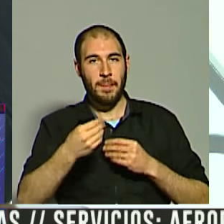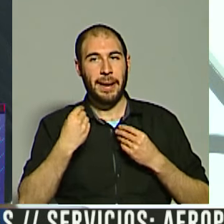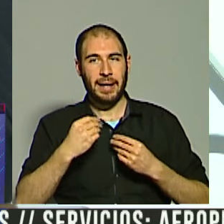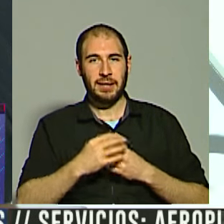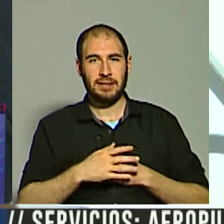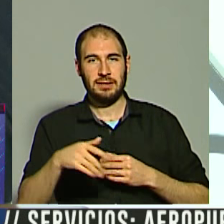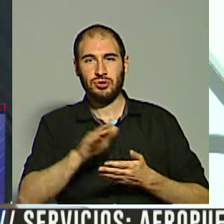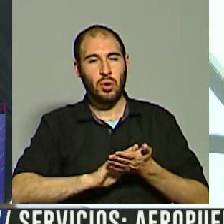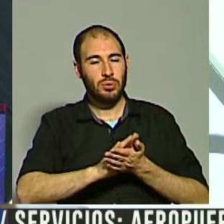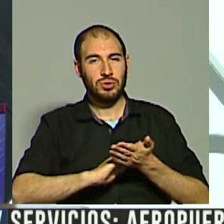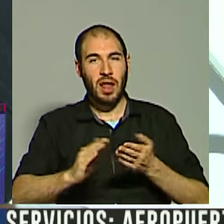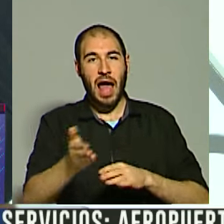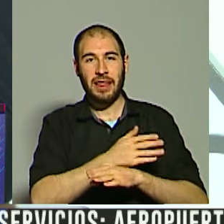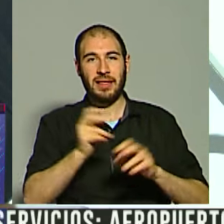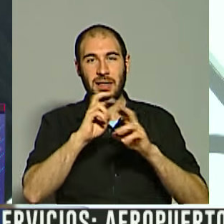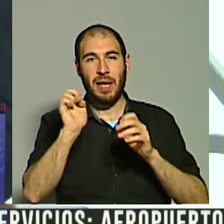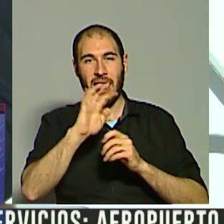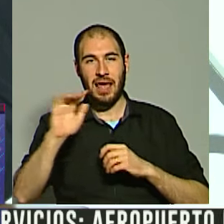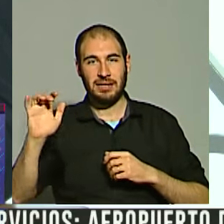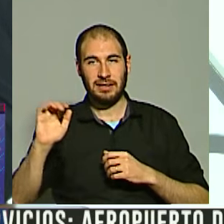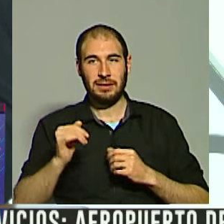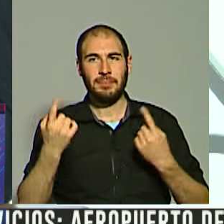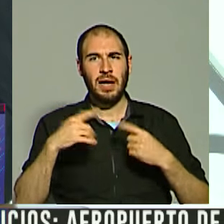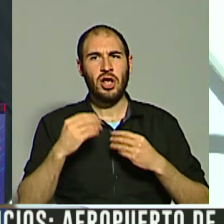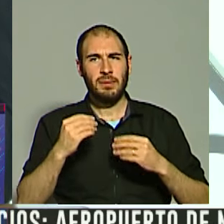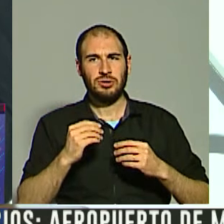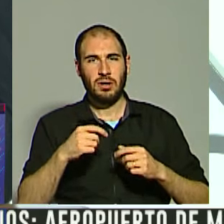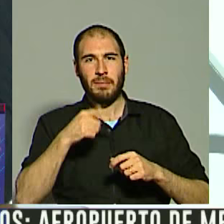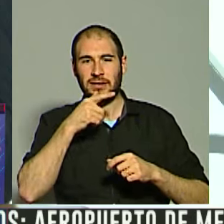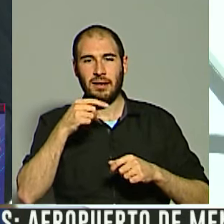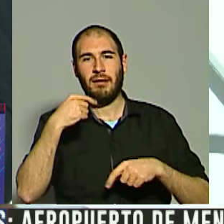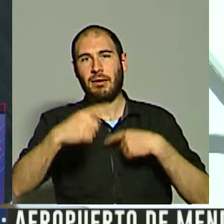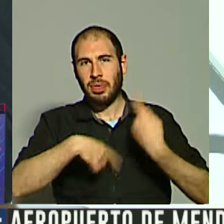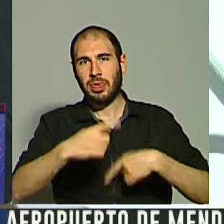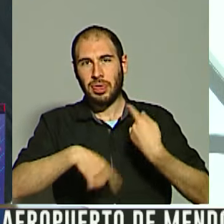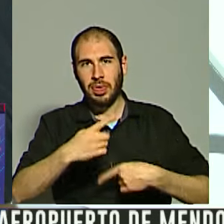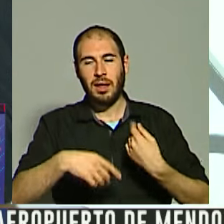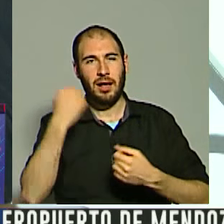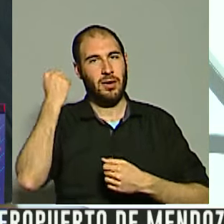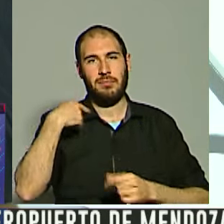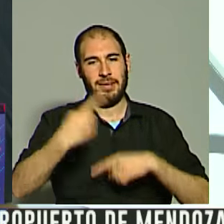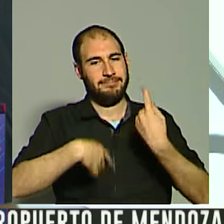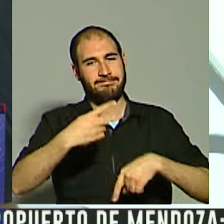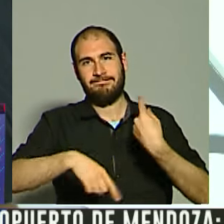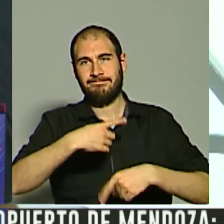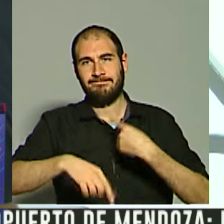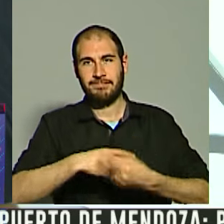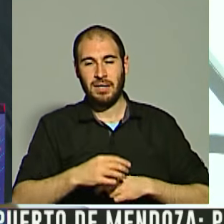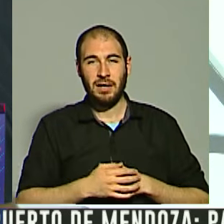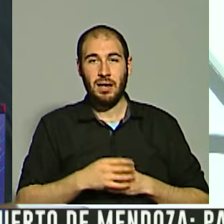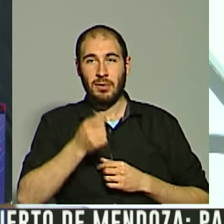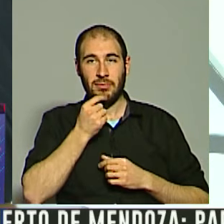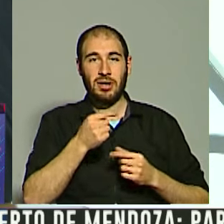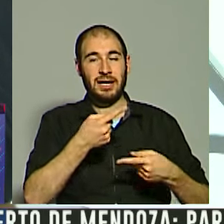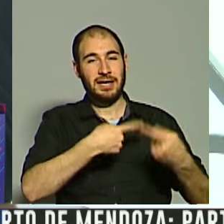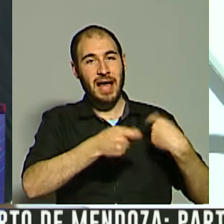manera destrabar esta situación con respecto a las letras. Lo que sí generó es una bicicleta financiera, lisa y llanamente. Es decir, que al tener el tipo